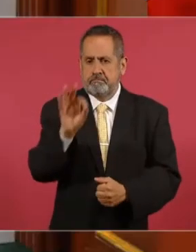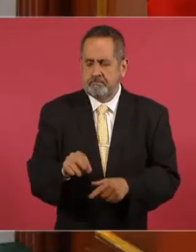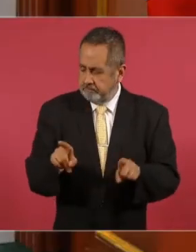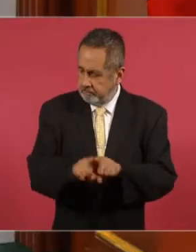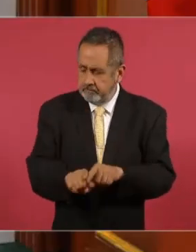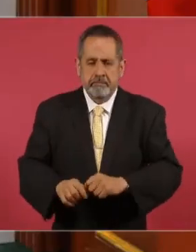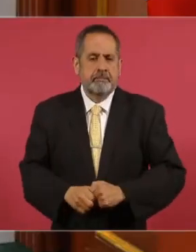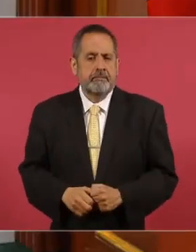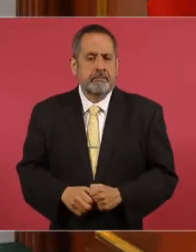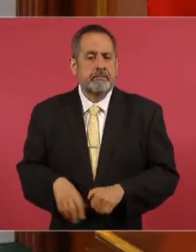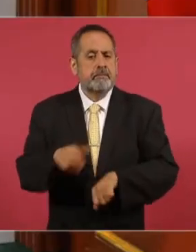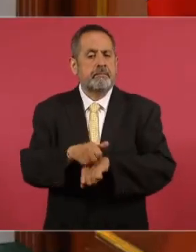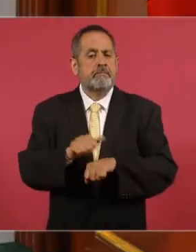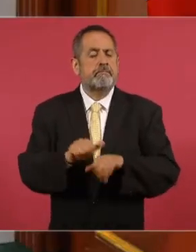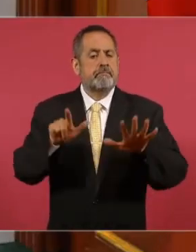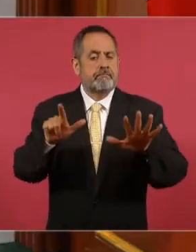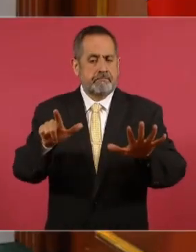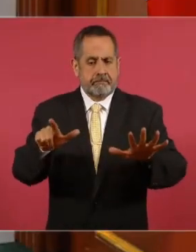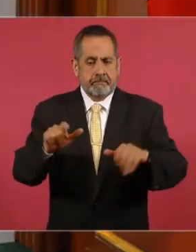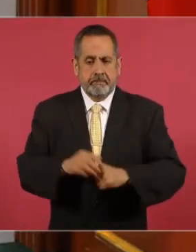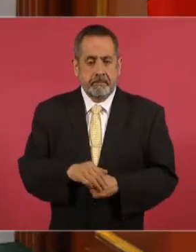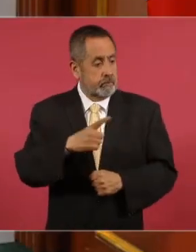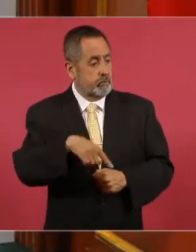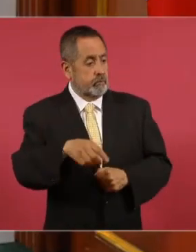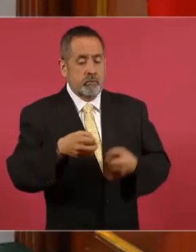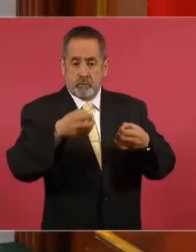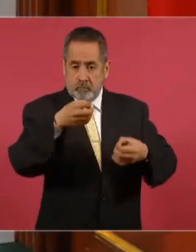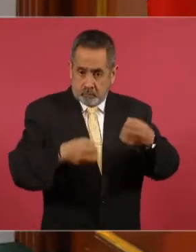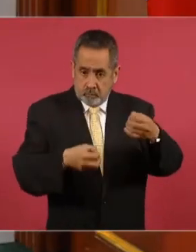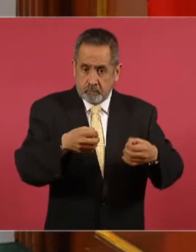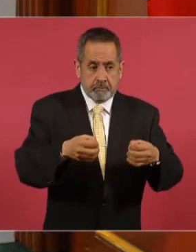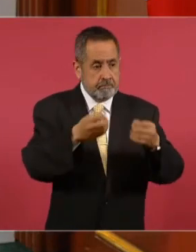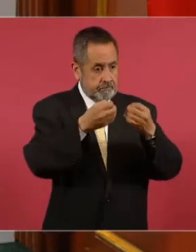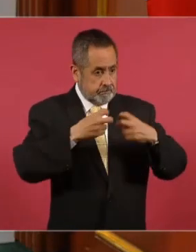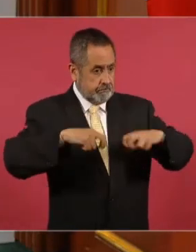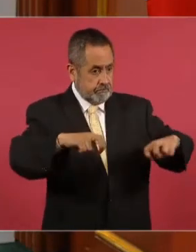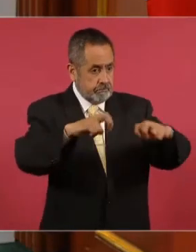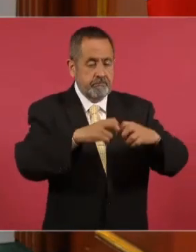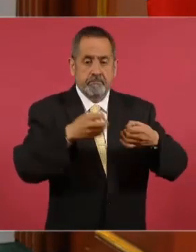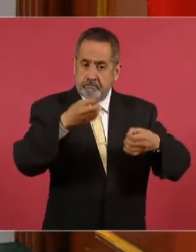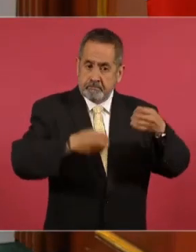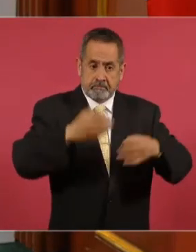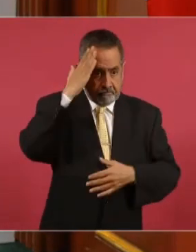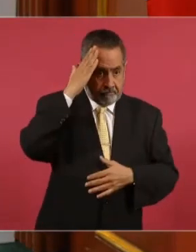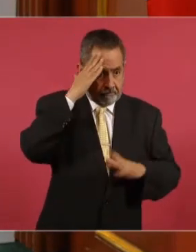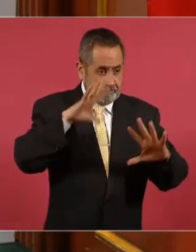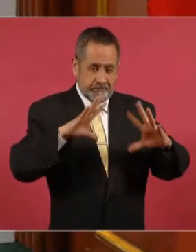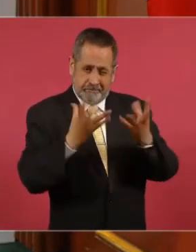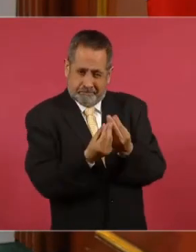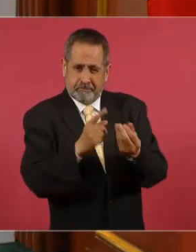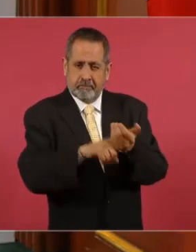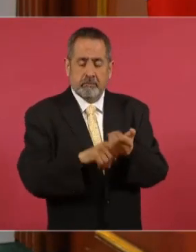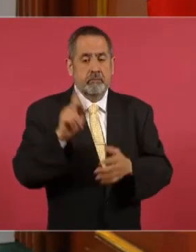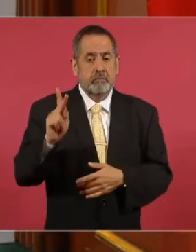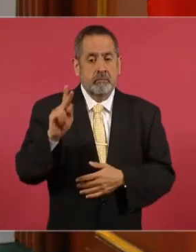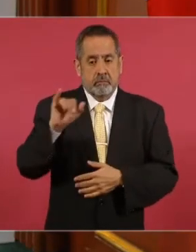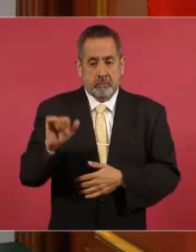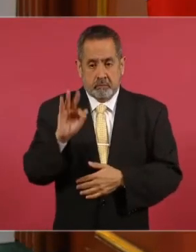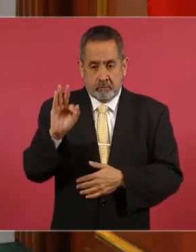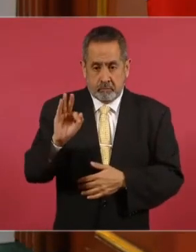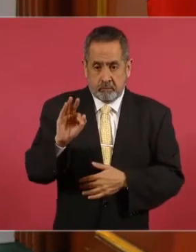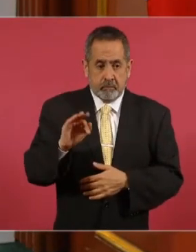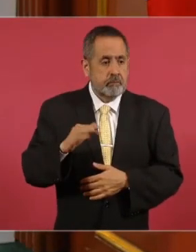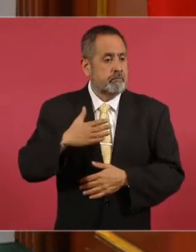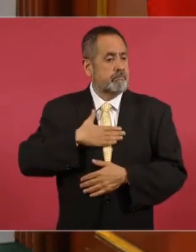De igual forma, jueces, magistrados y ministros del Poder Judicial, en vez de ser